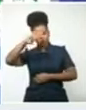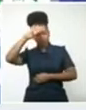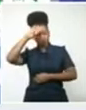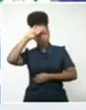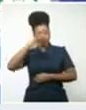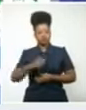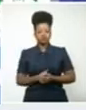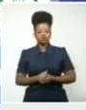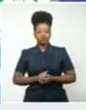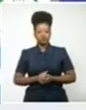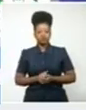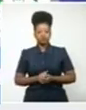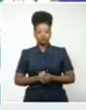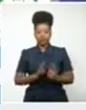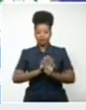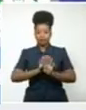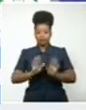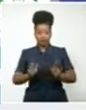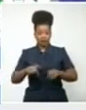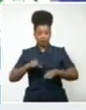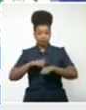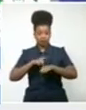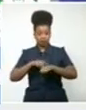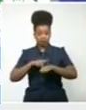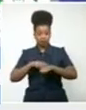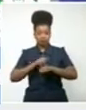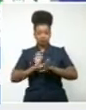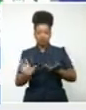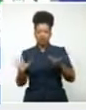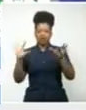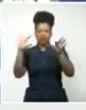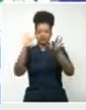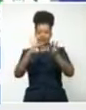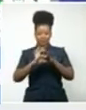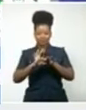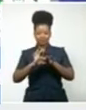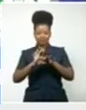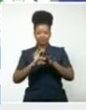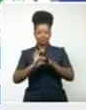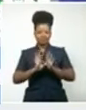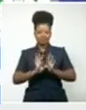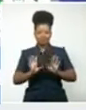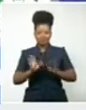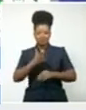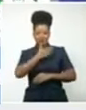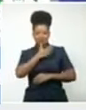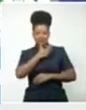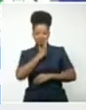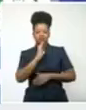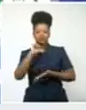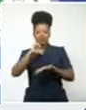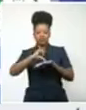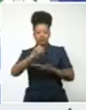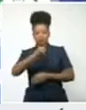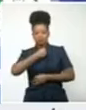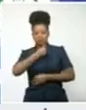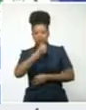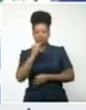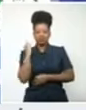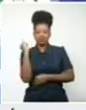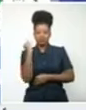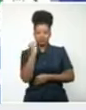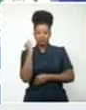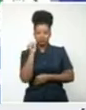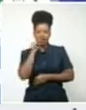este minuto me dicen que podemos establecer nuestro contacto hacia el Centro de Prensa Internacional. Allí está